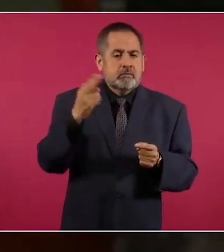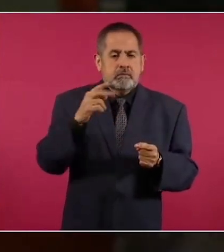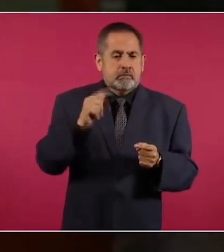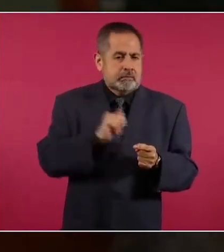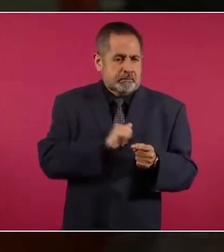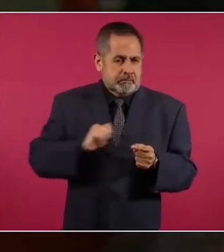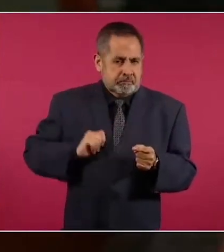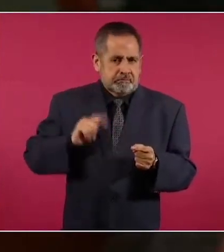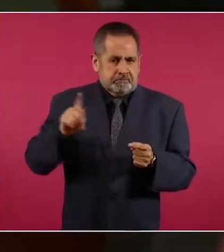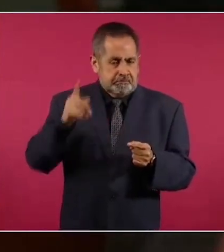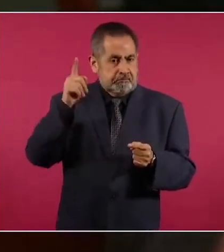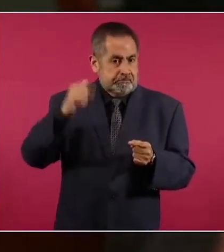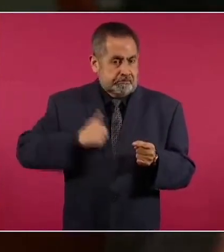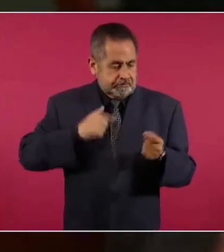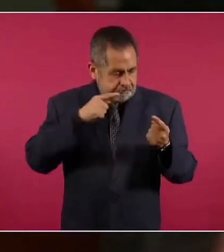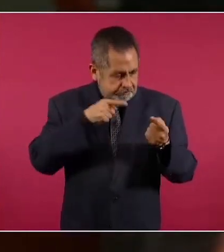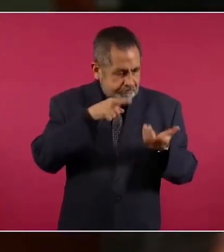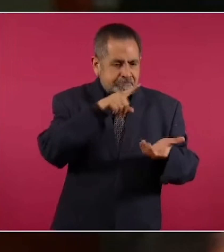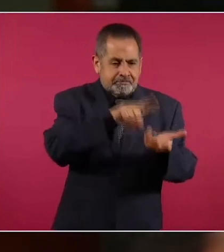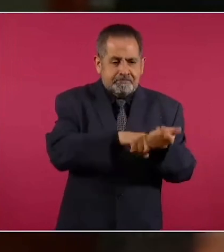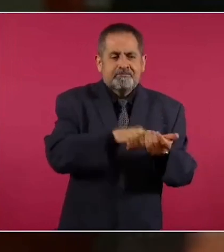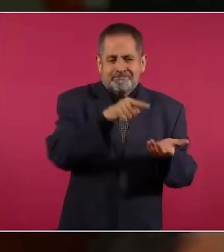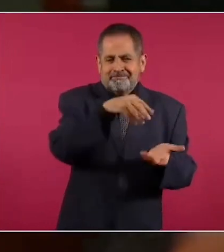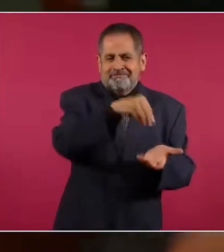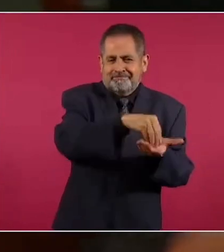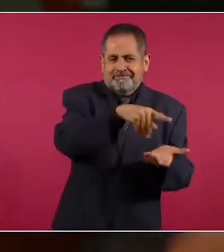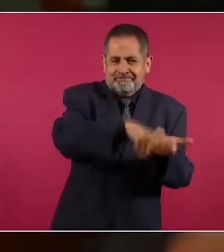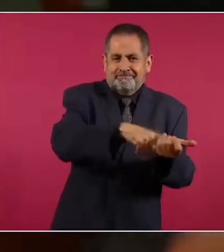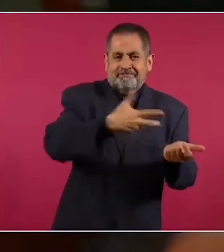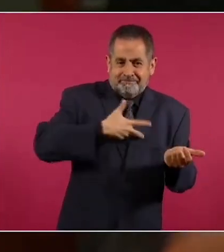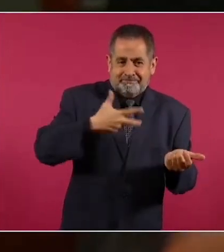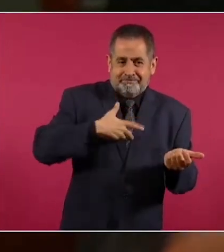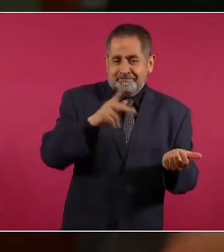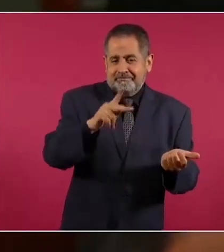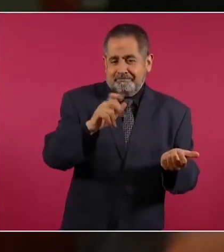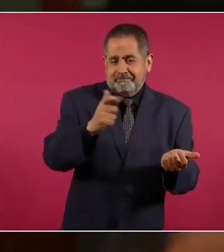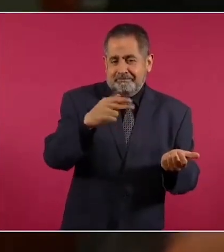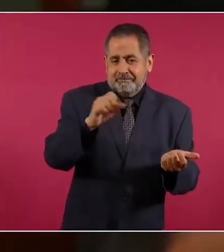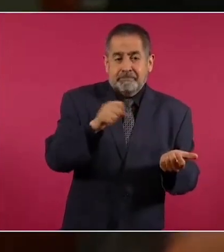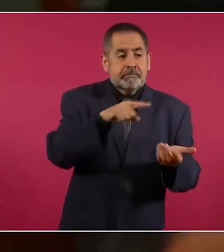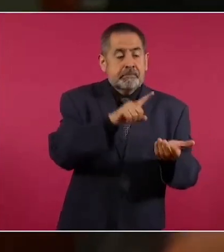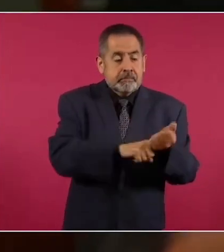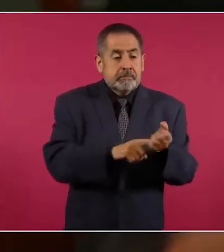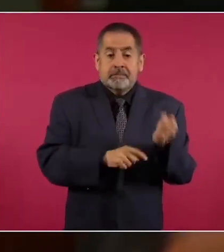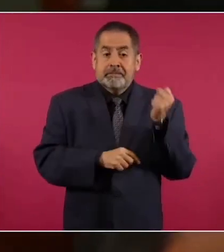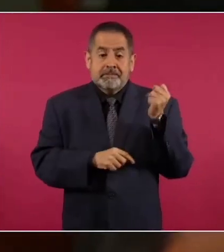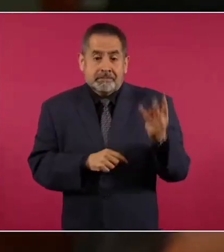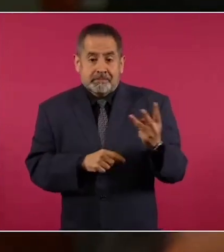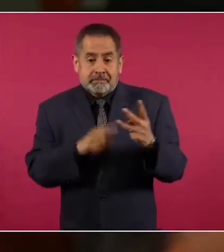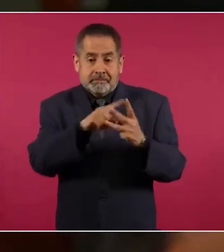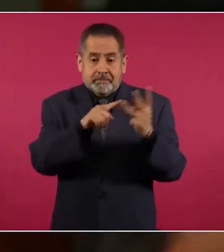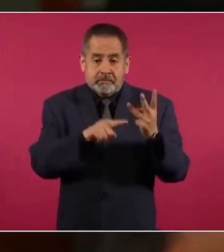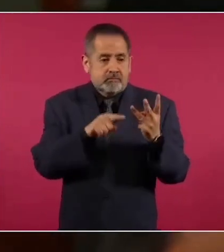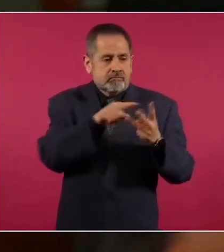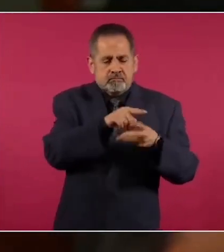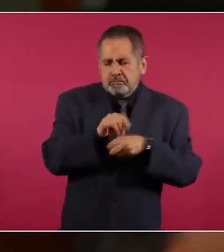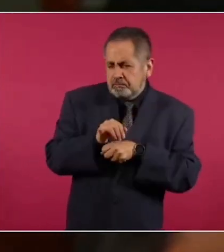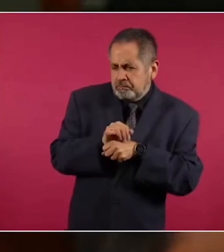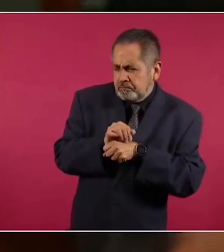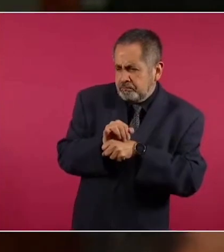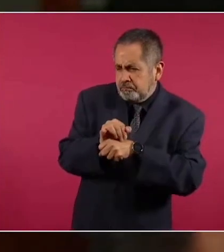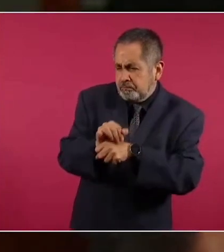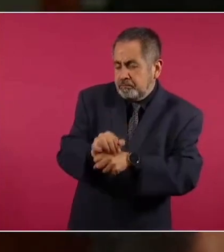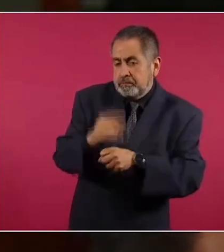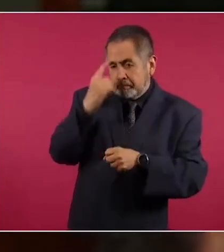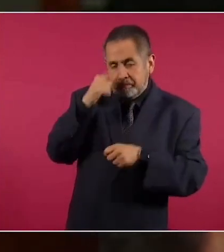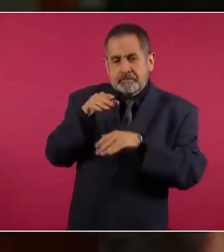Toronto, y que confirma la infección de Pegasus justamente cuando estas 3 personas se encontraban investigando temas